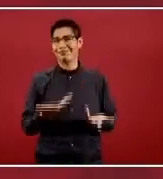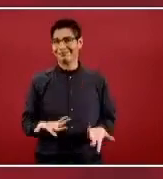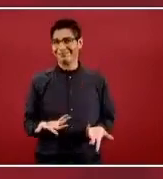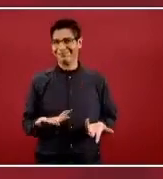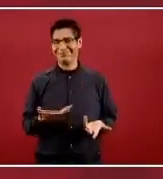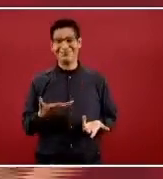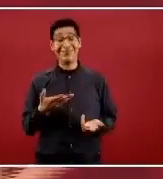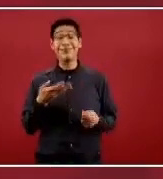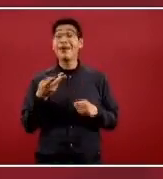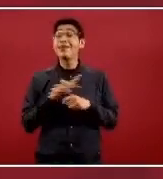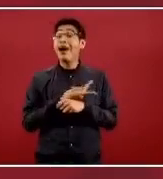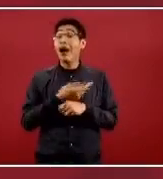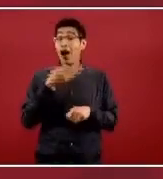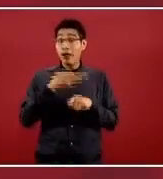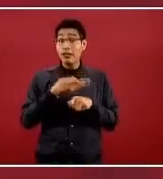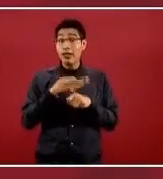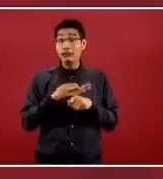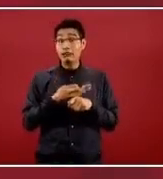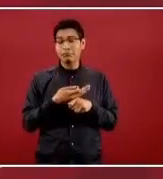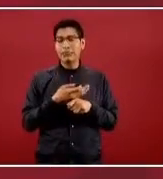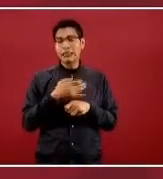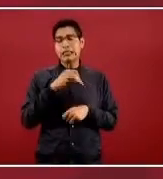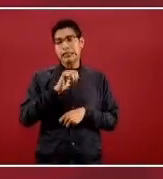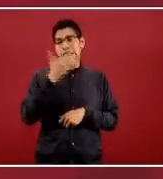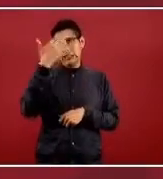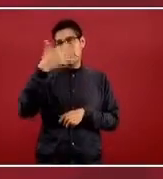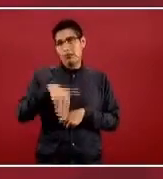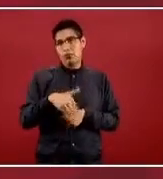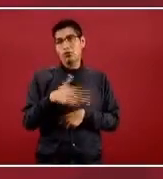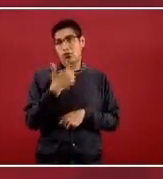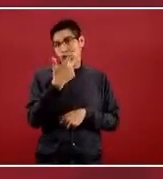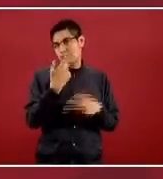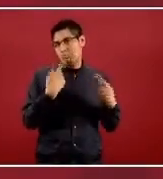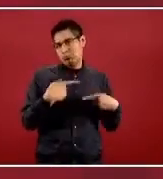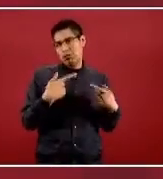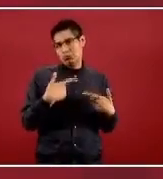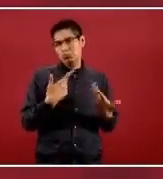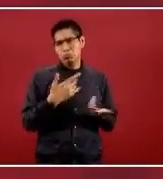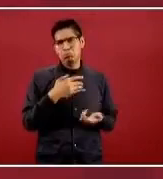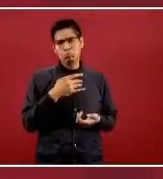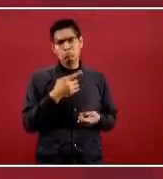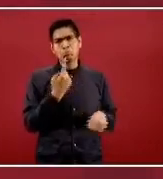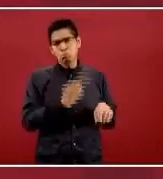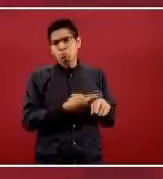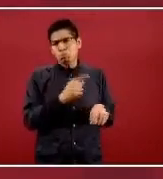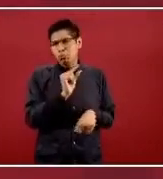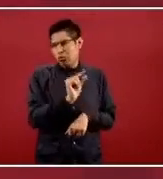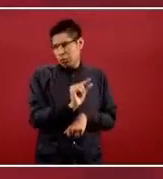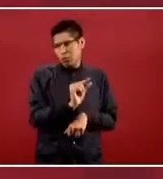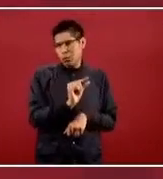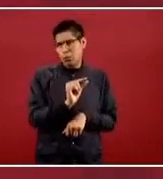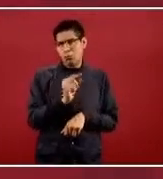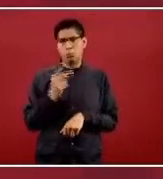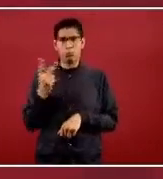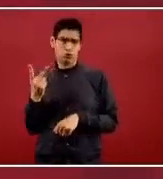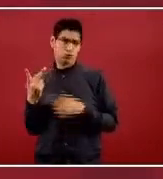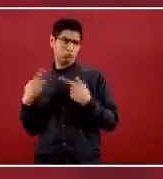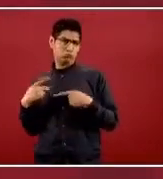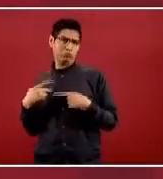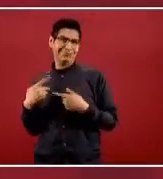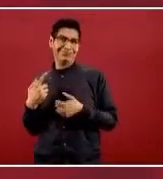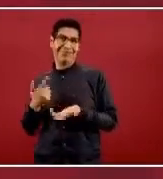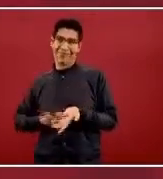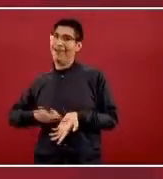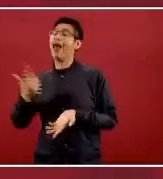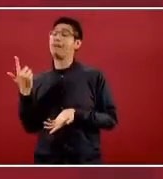de cada 10 tienen una enfermedad leve que se resuelve espontáneamente, no queremos que los